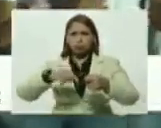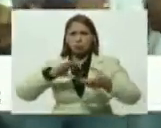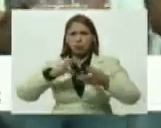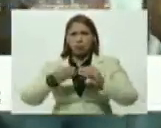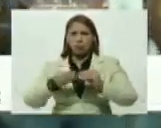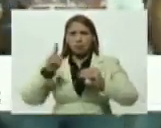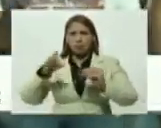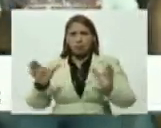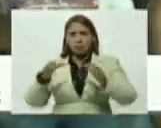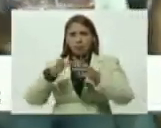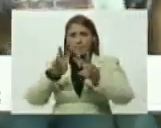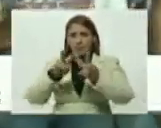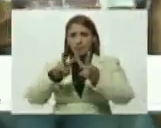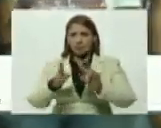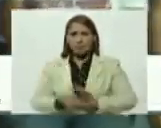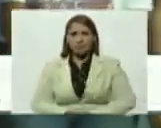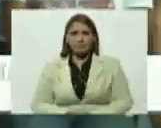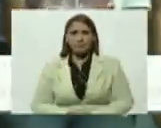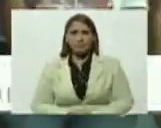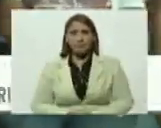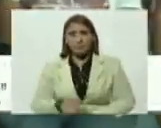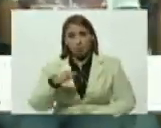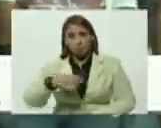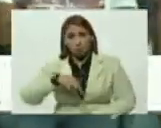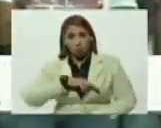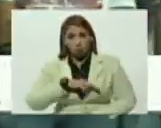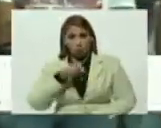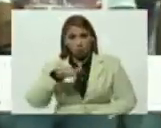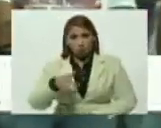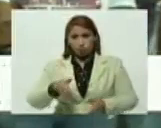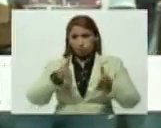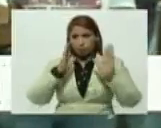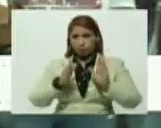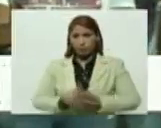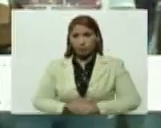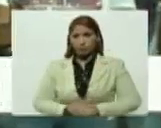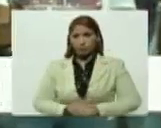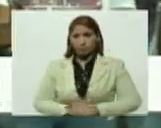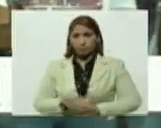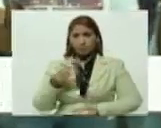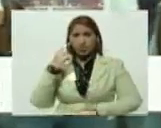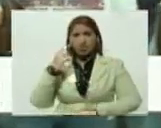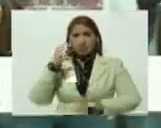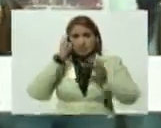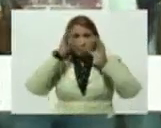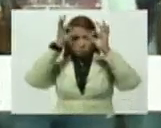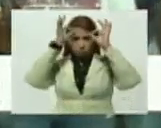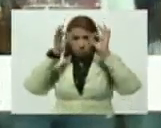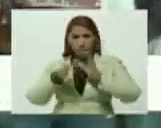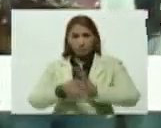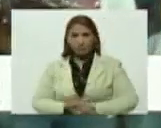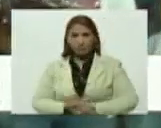gran equipo de la gran misión Vivienda Venezuela. Hoy estamos desde el urbanismo. Es un urbanismo